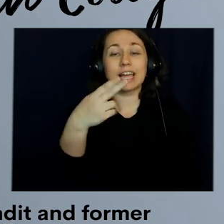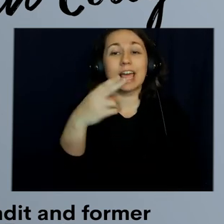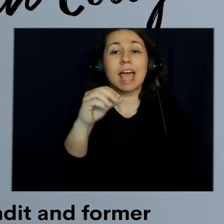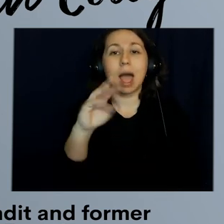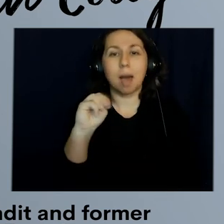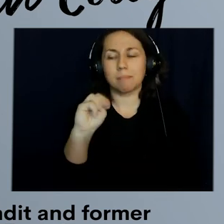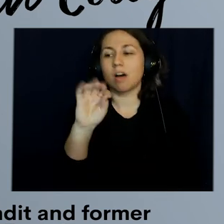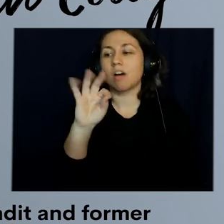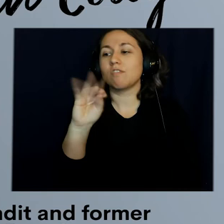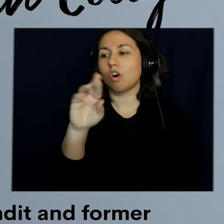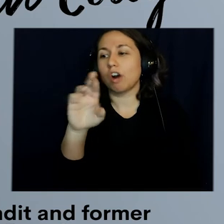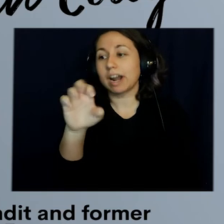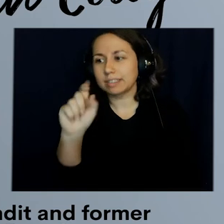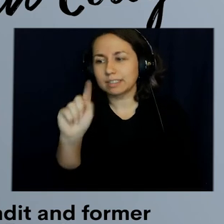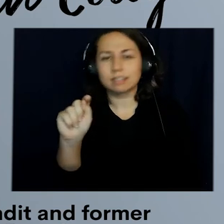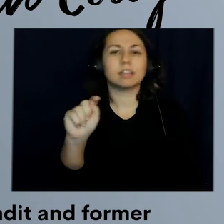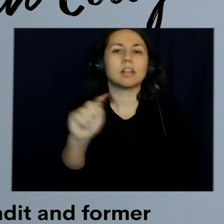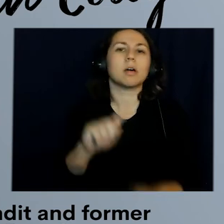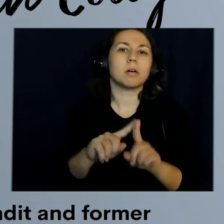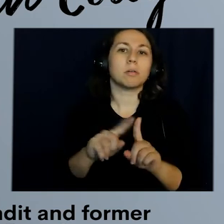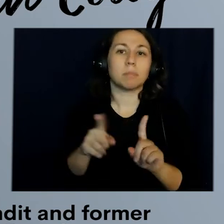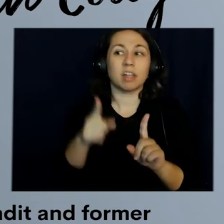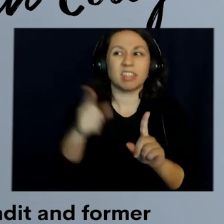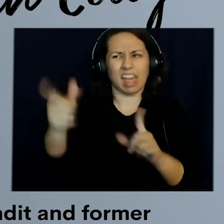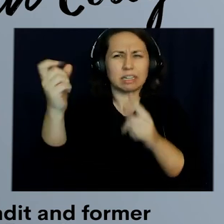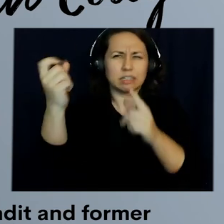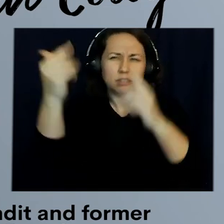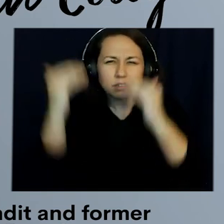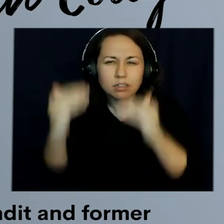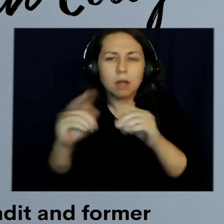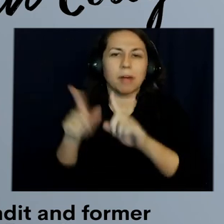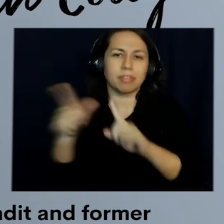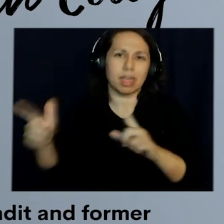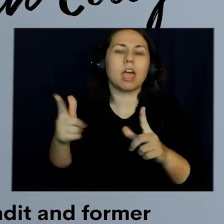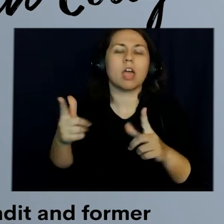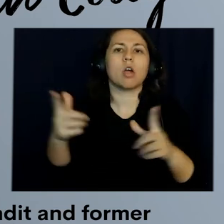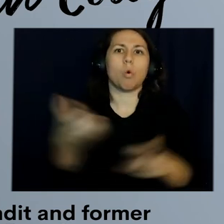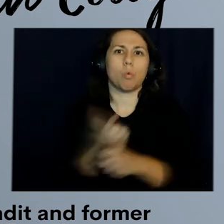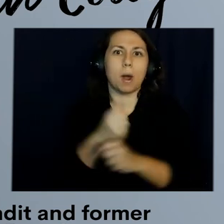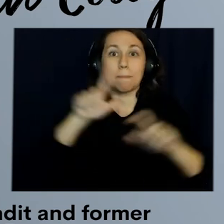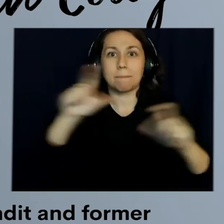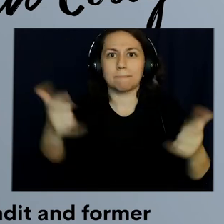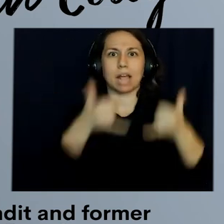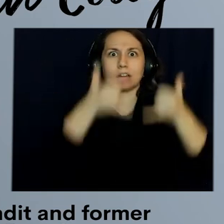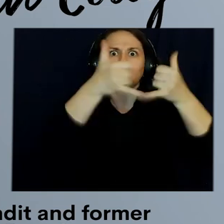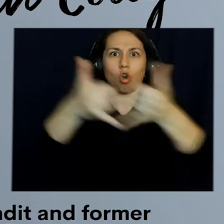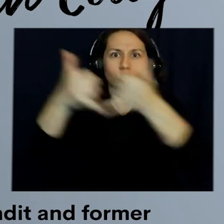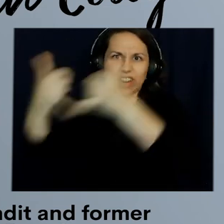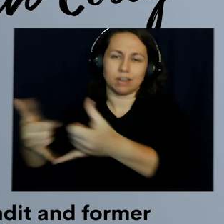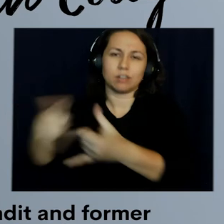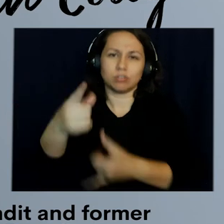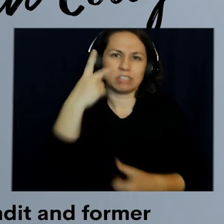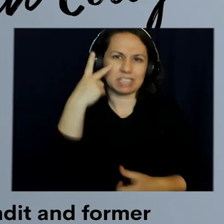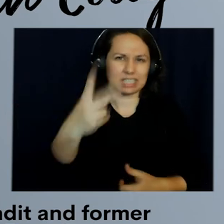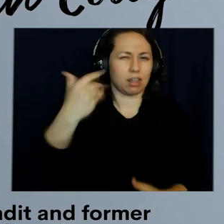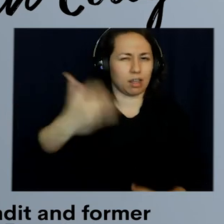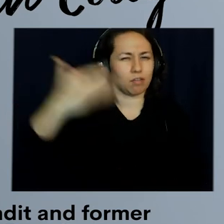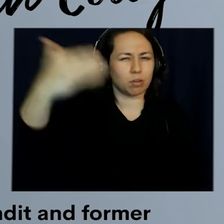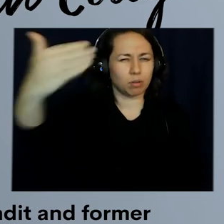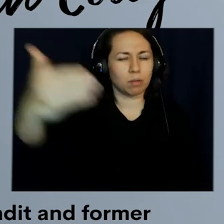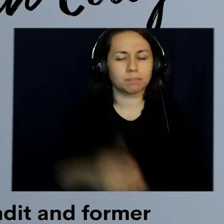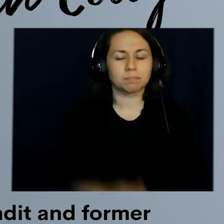Liga Premier, Crystal Palace está ahí. Leicester City está ahí. Otro club un poquito más abajo en el campeonato.